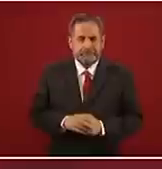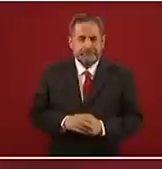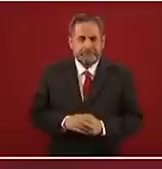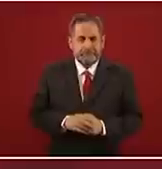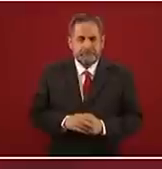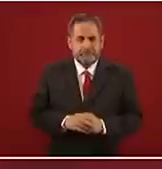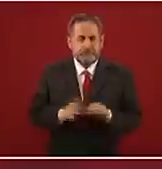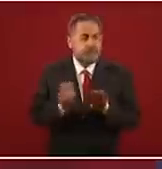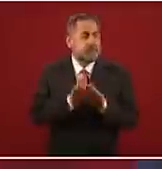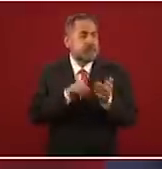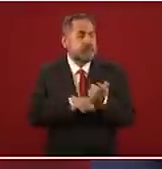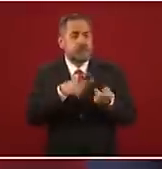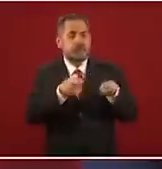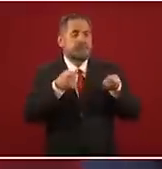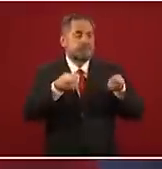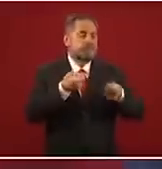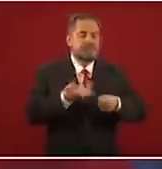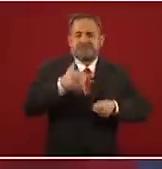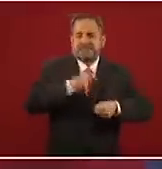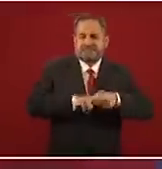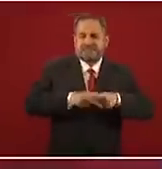del manejo del sector de salud